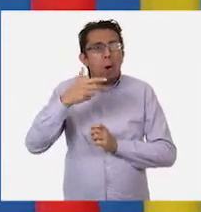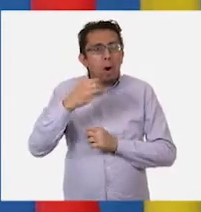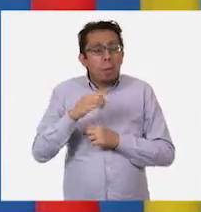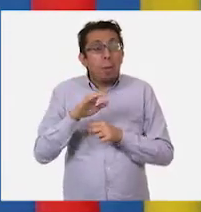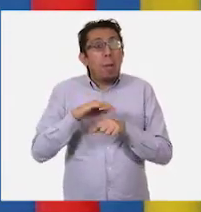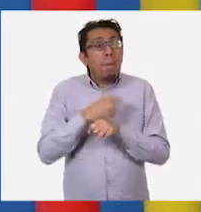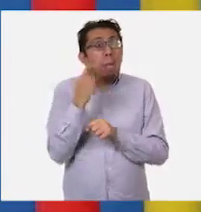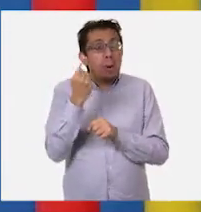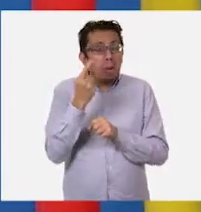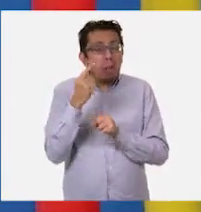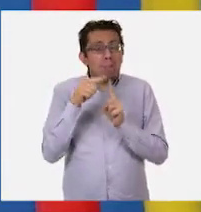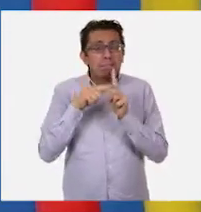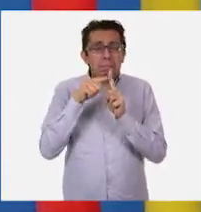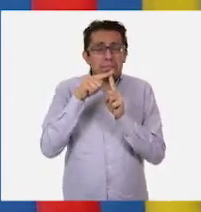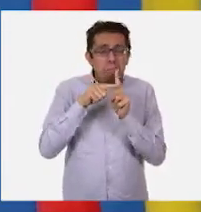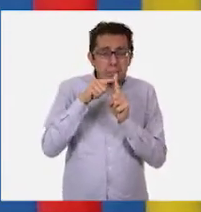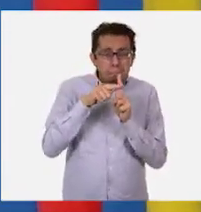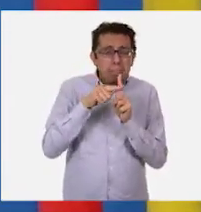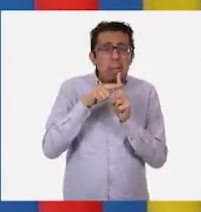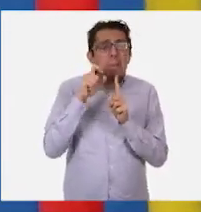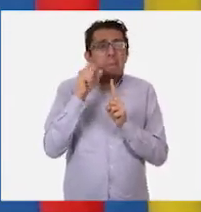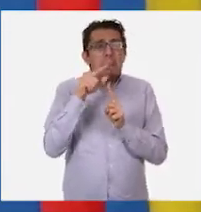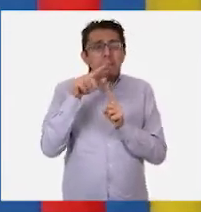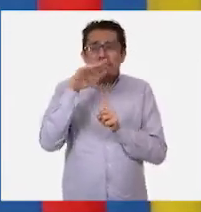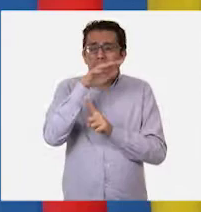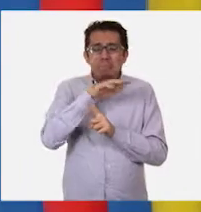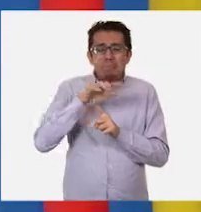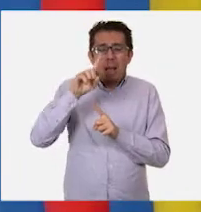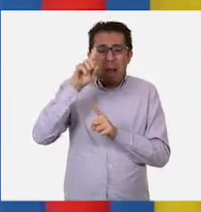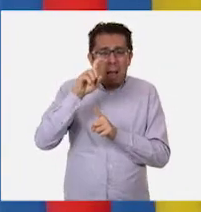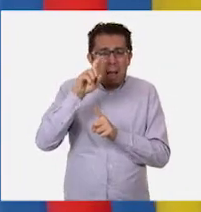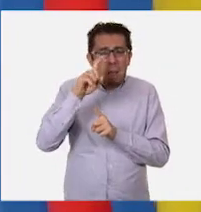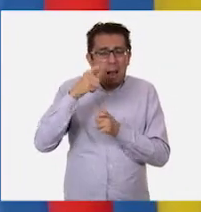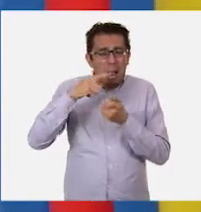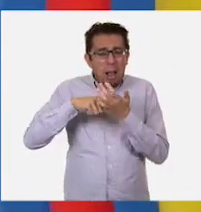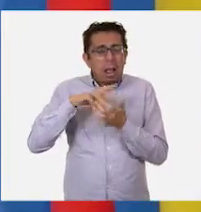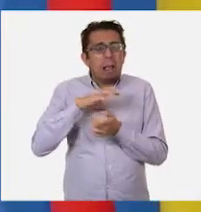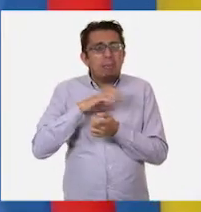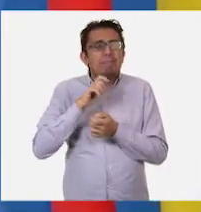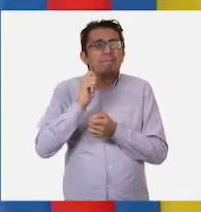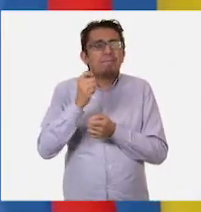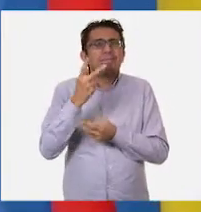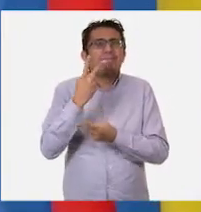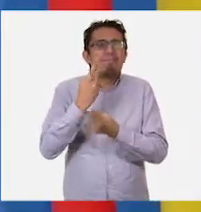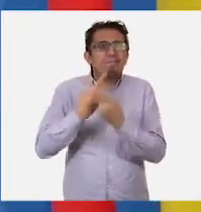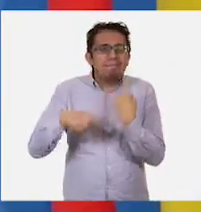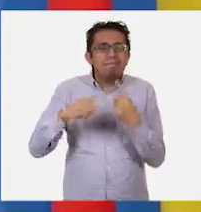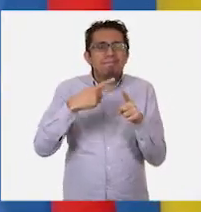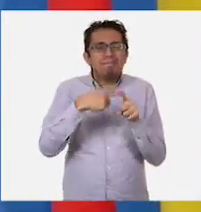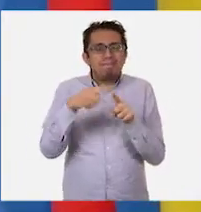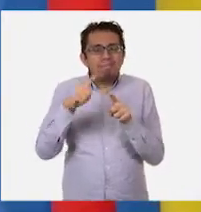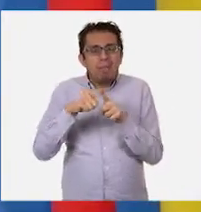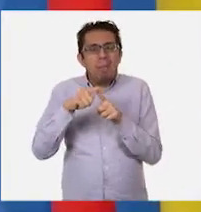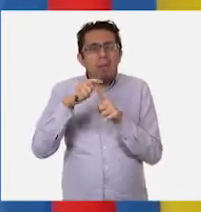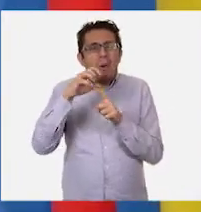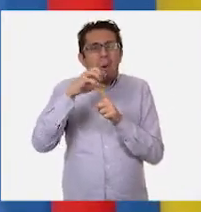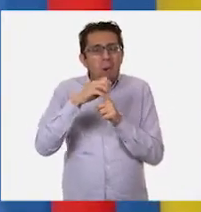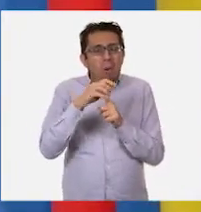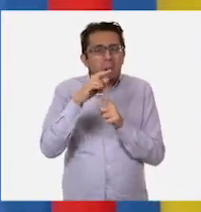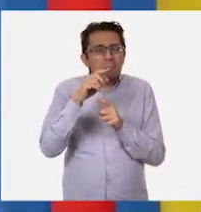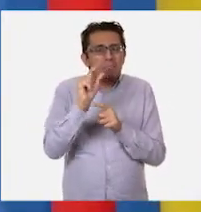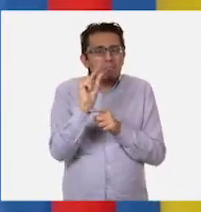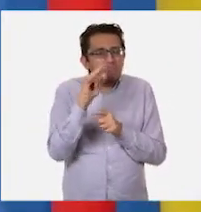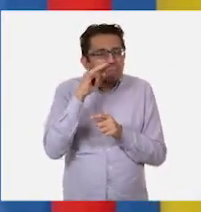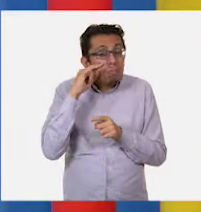la temperatura y la humedad del ambiente donde está la fresa permitieron la producción de los hongos que, con el paso